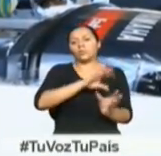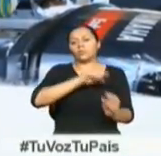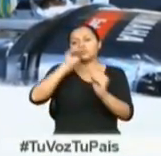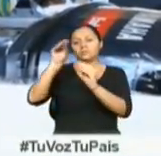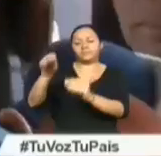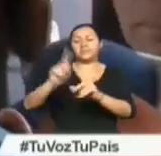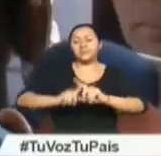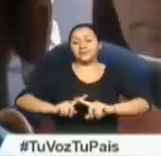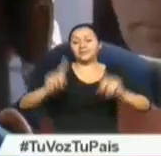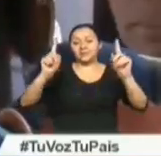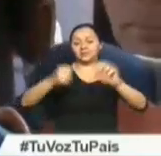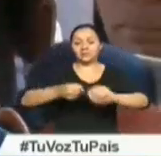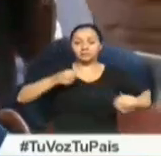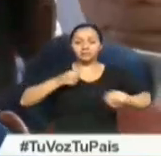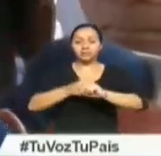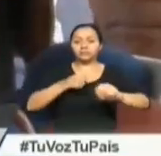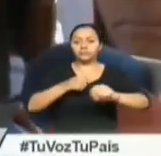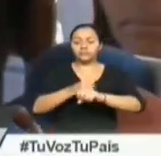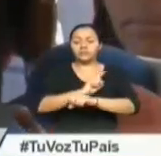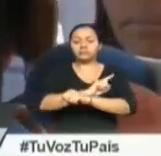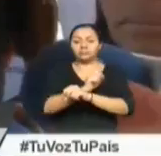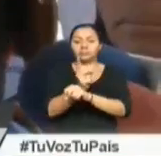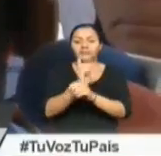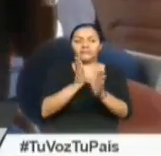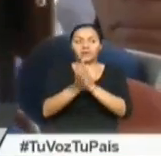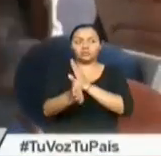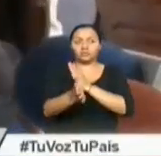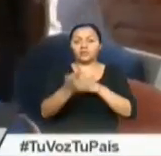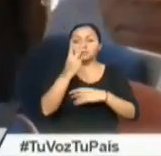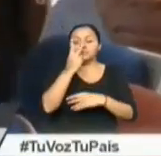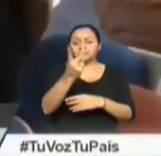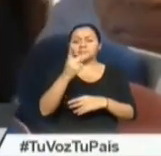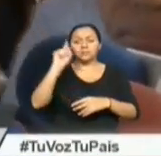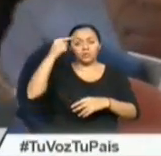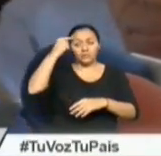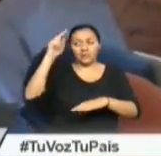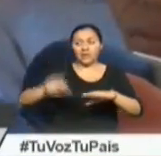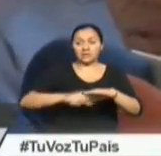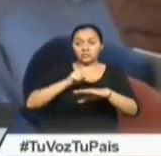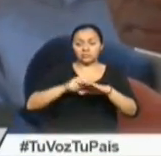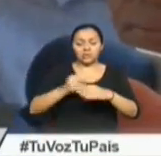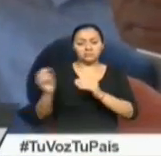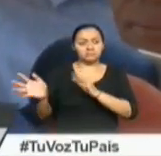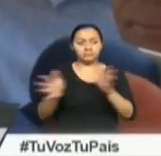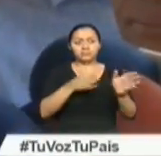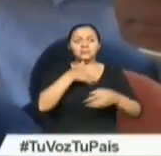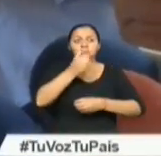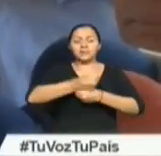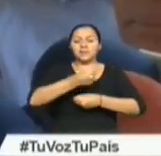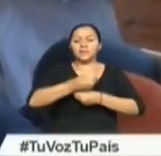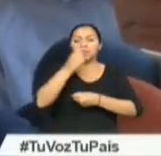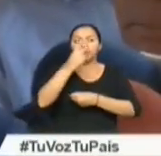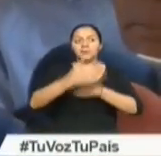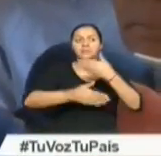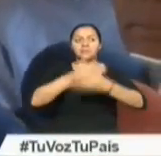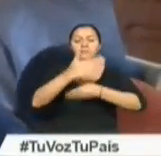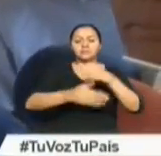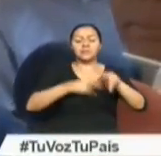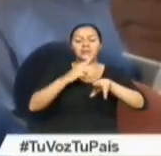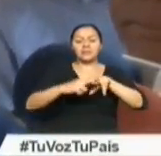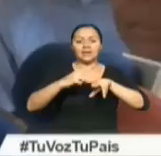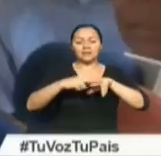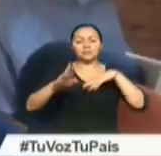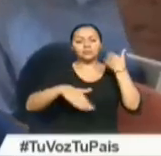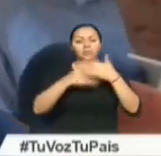distintas potencias. Que el gobierno nacional lo desarrolló en distintos ámbitos, también de la movilización de taxis,